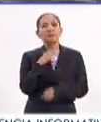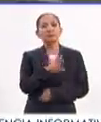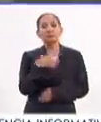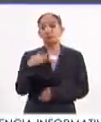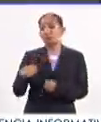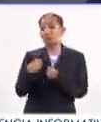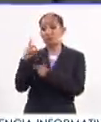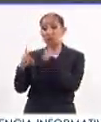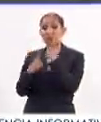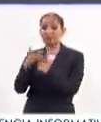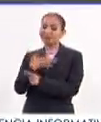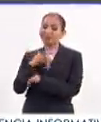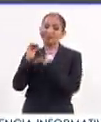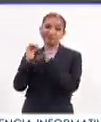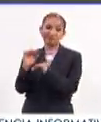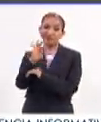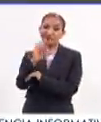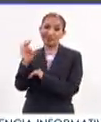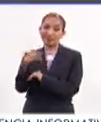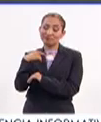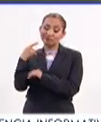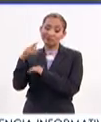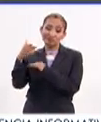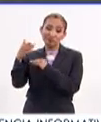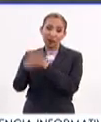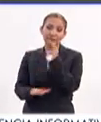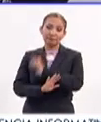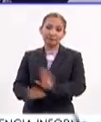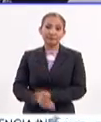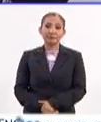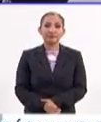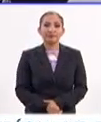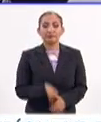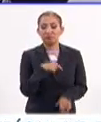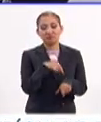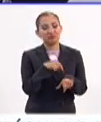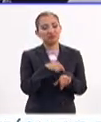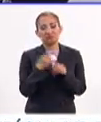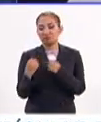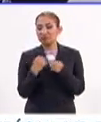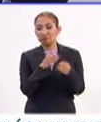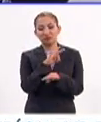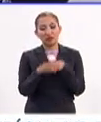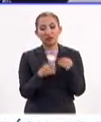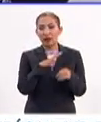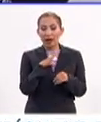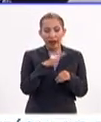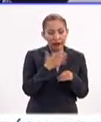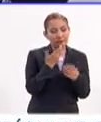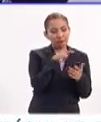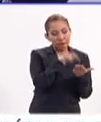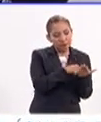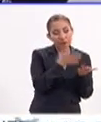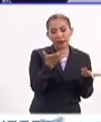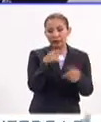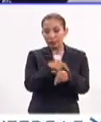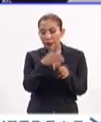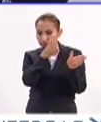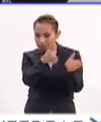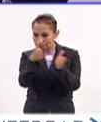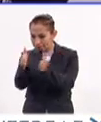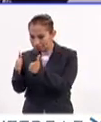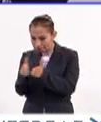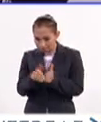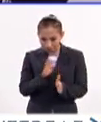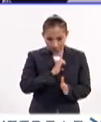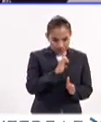ya que la vida deportiva tiene un límite al que tarde o temprano se llega. Para todo hay tiempo, creo que para todo hay tiempo. Tenemos nuestros espacios y nuestros tiempos